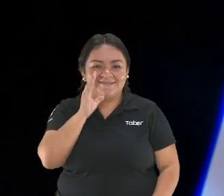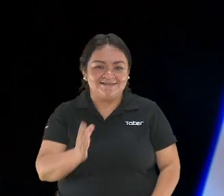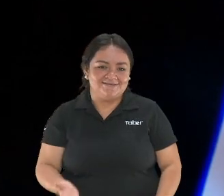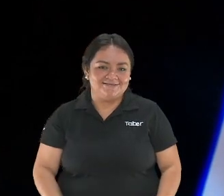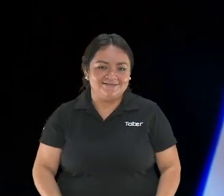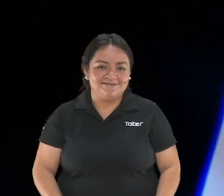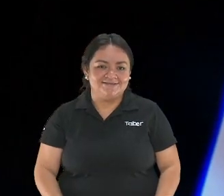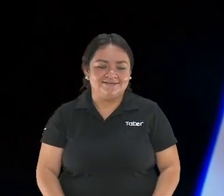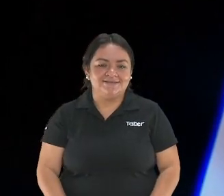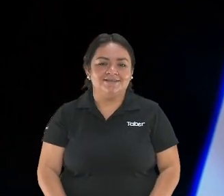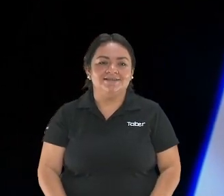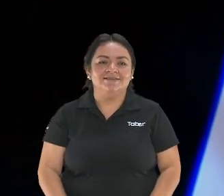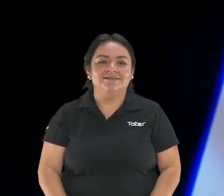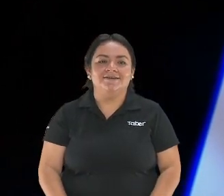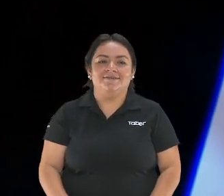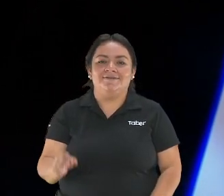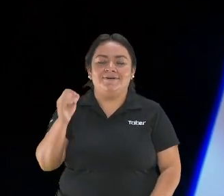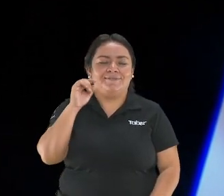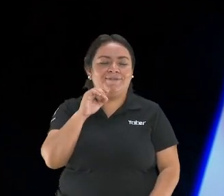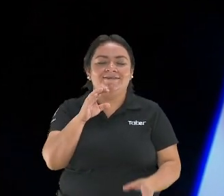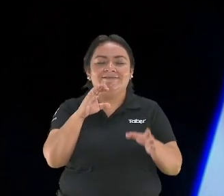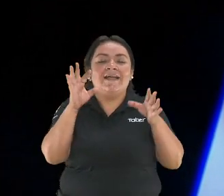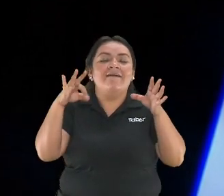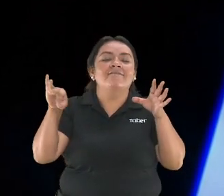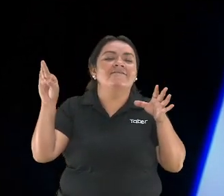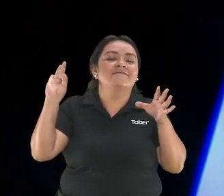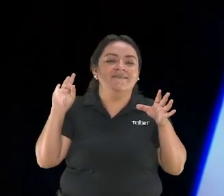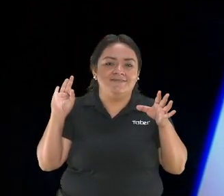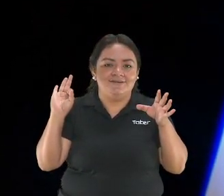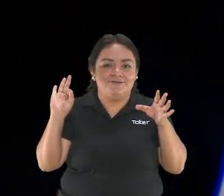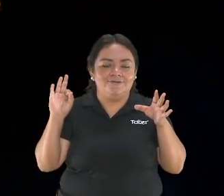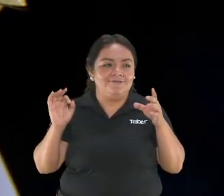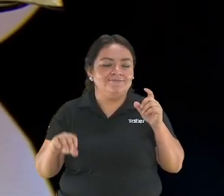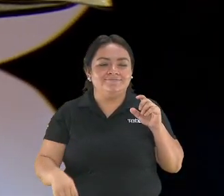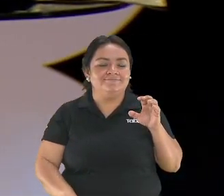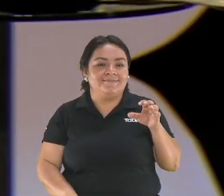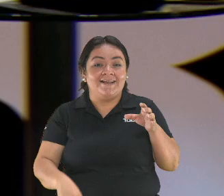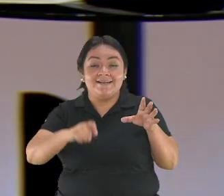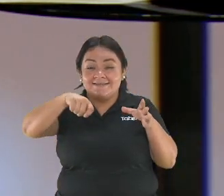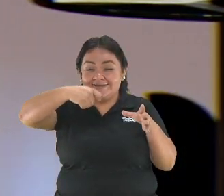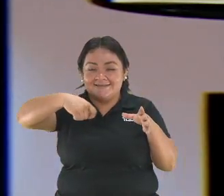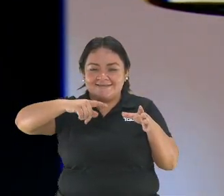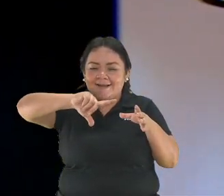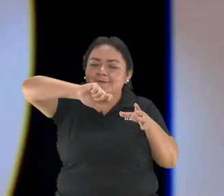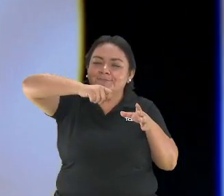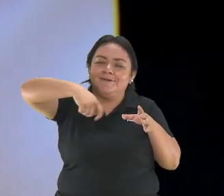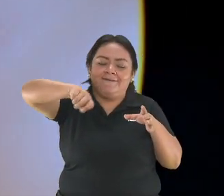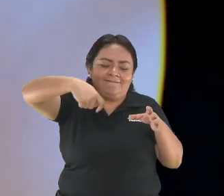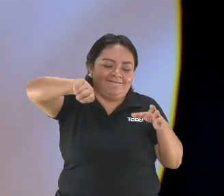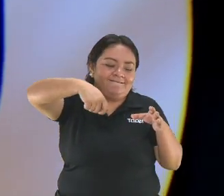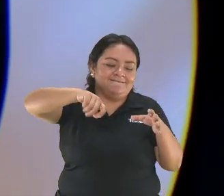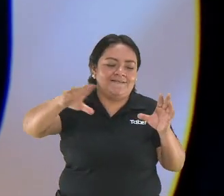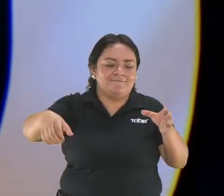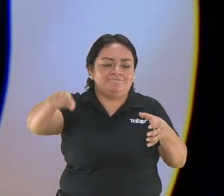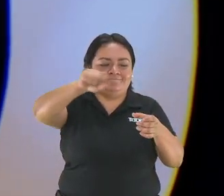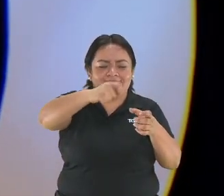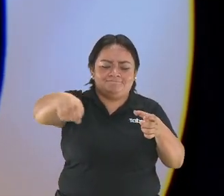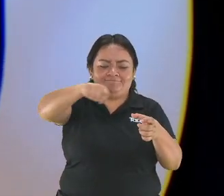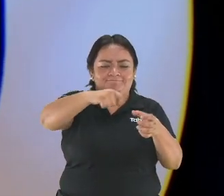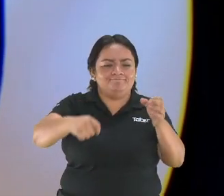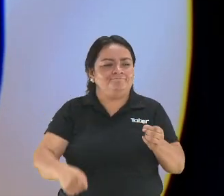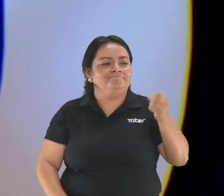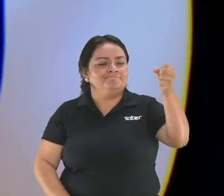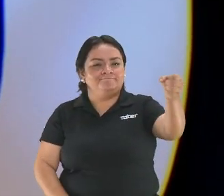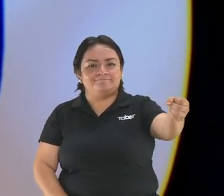por más fino que se la lleve a la limonada que usted venga a ganar poco de perejil y échalo